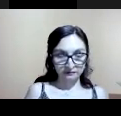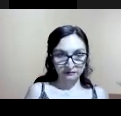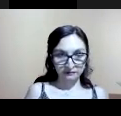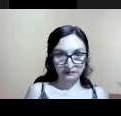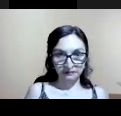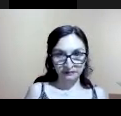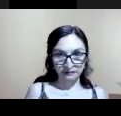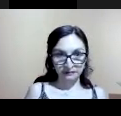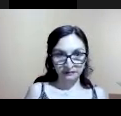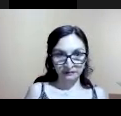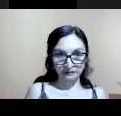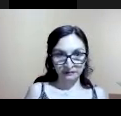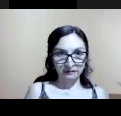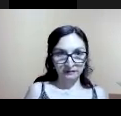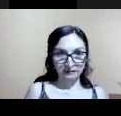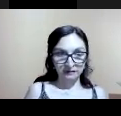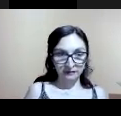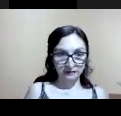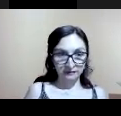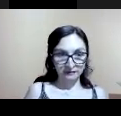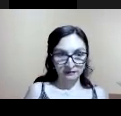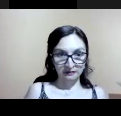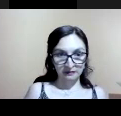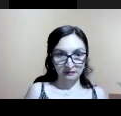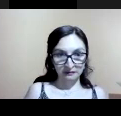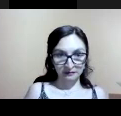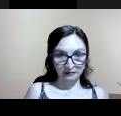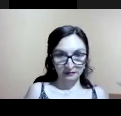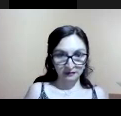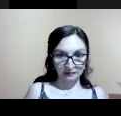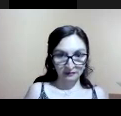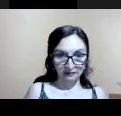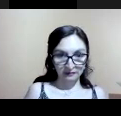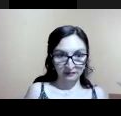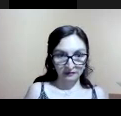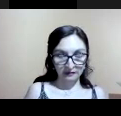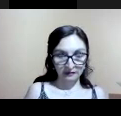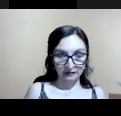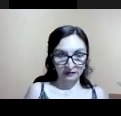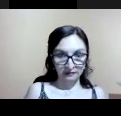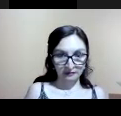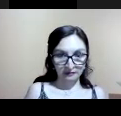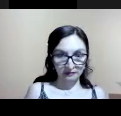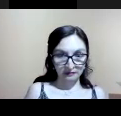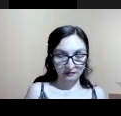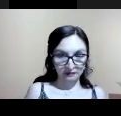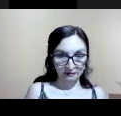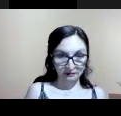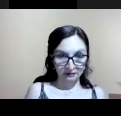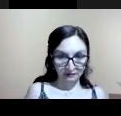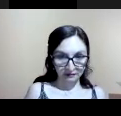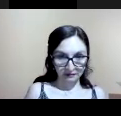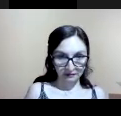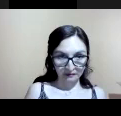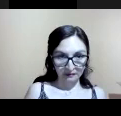Ejercicios respiratorios, en los cuales le mejora lo que es la postura también, mejora la tonificación muscular, mejora también la parte de lo